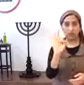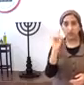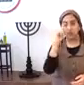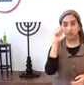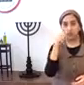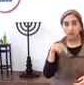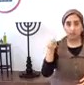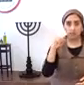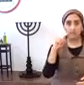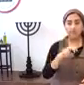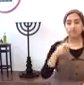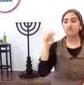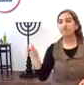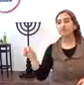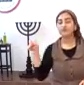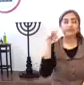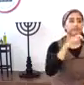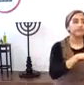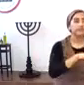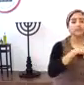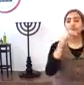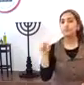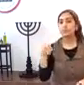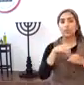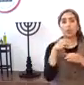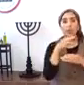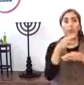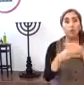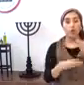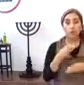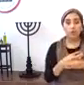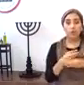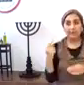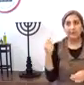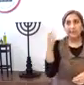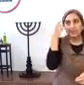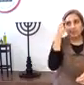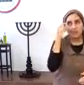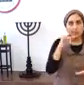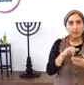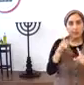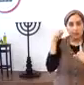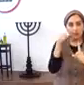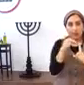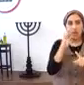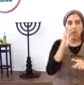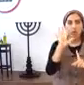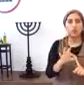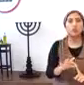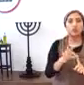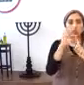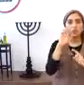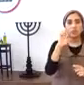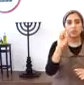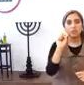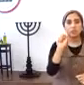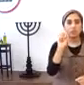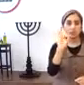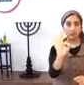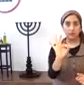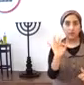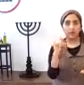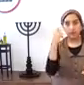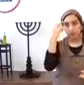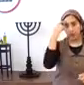por andar de aquí para allá en el mundo, pensó él que él sería el elegido, Esab.